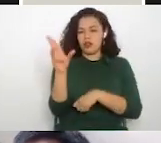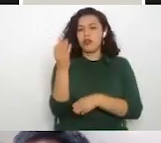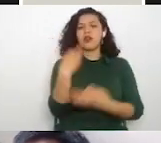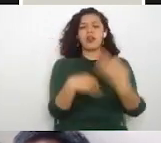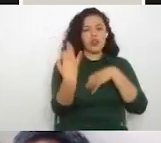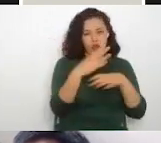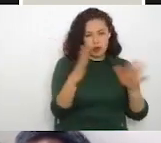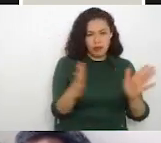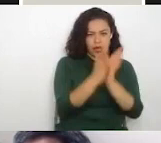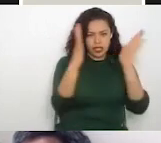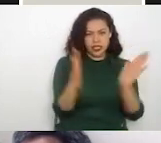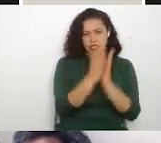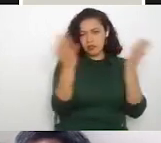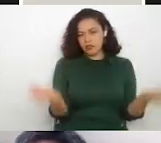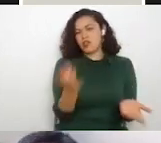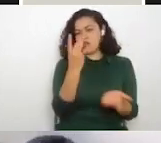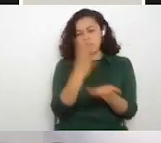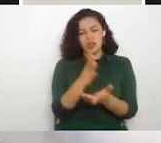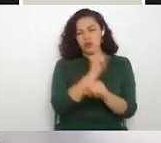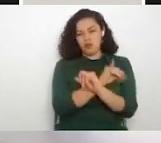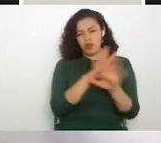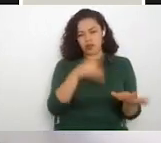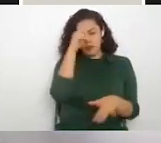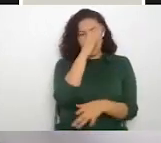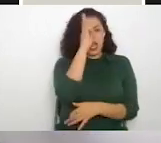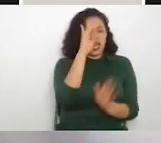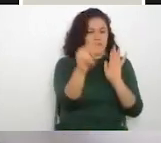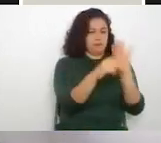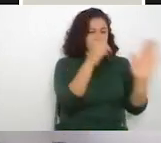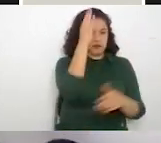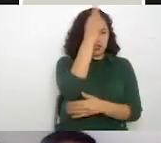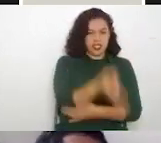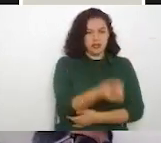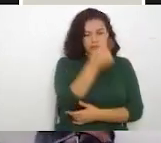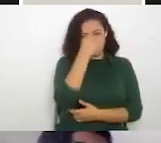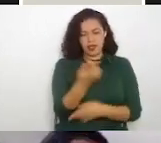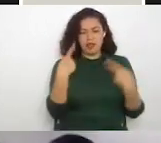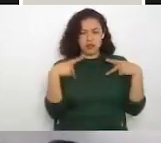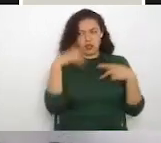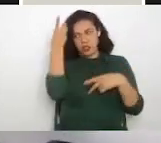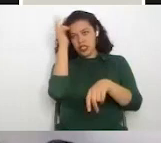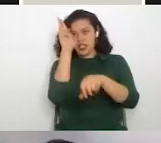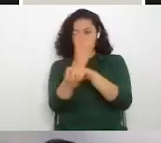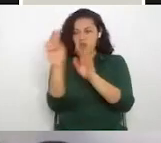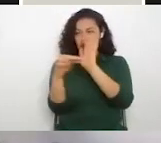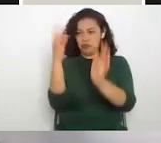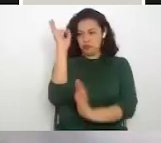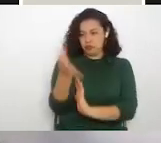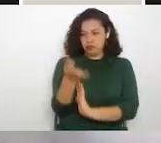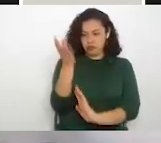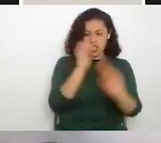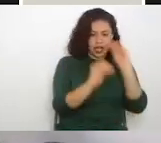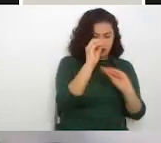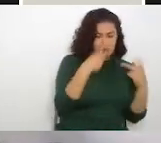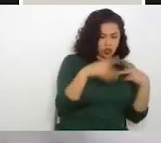participan y finalmente nada más tienen los datos de autorización por parte de los directivos, de quien elabora, revisa y